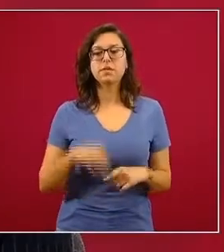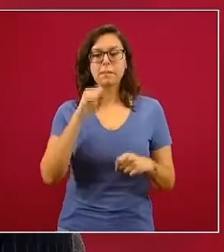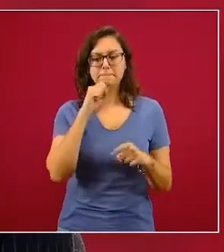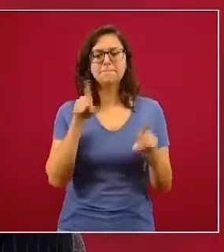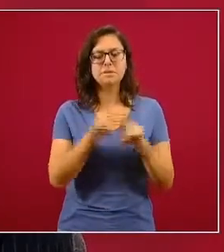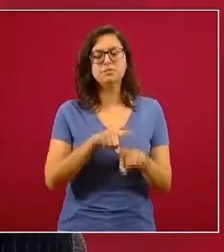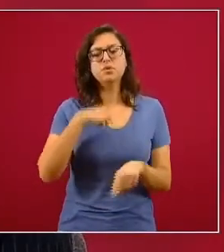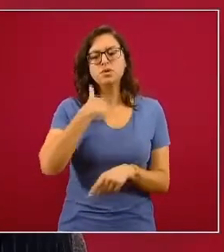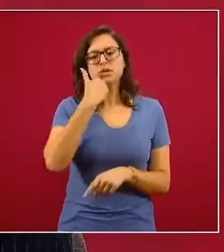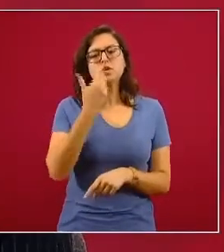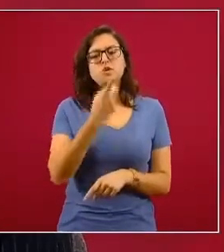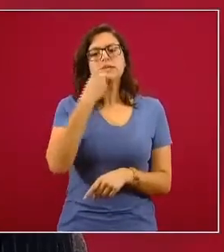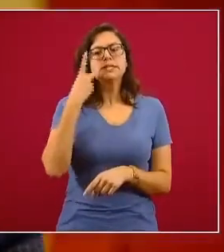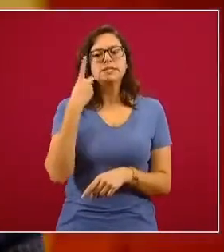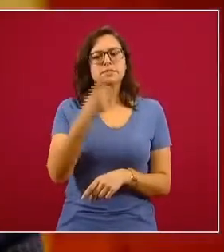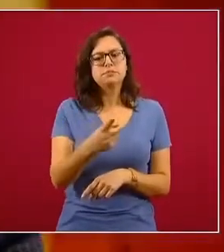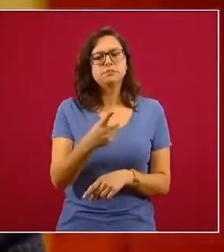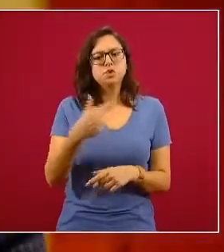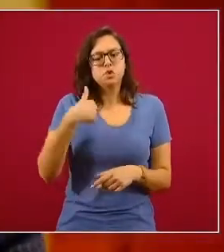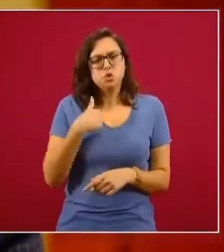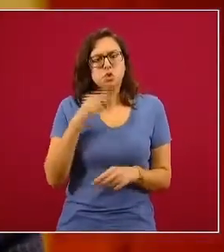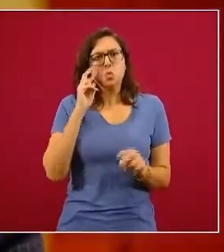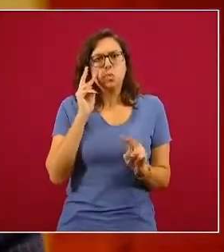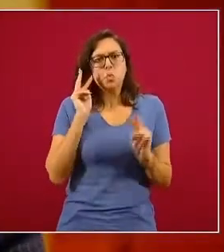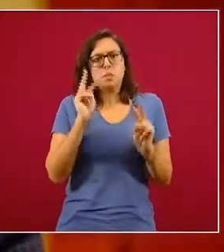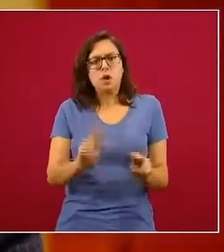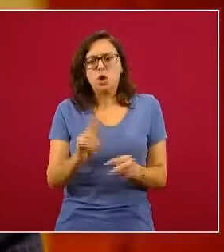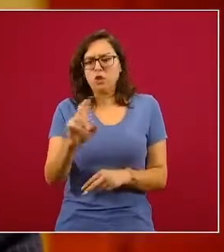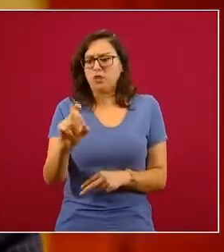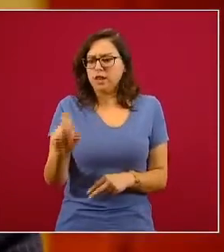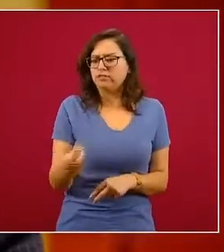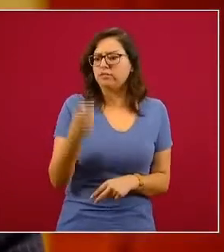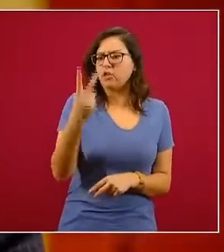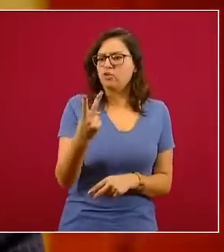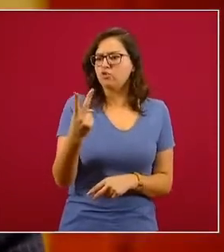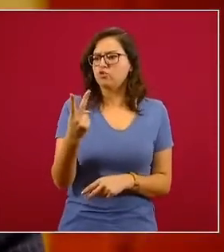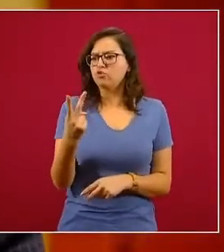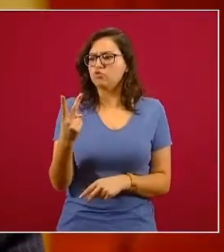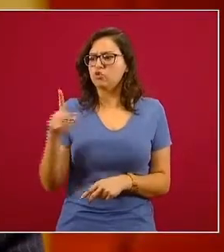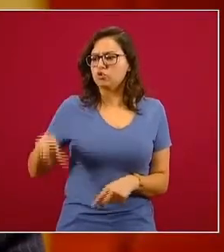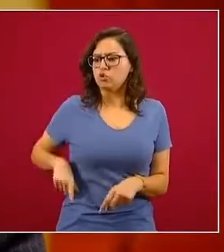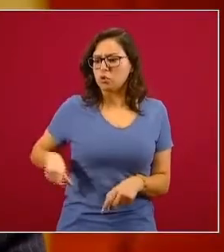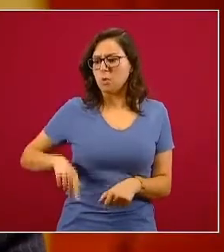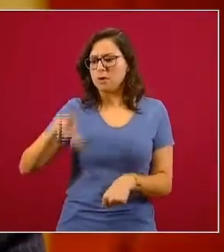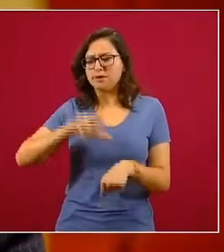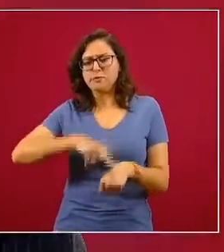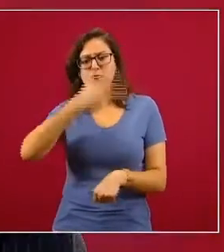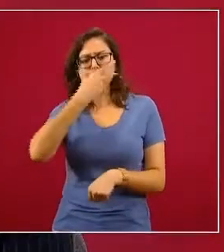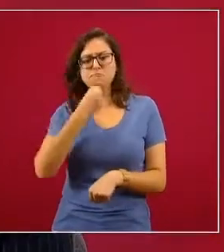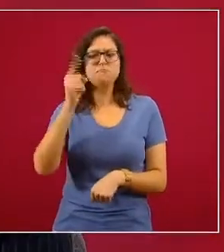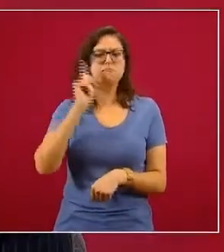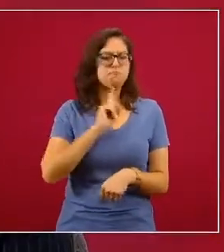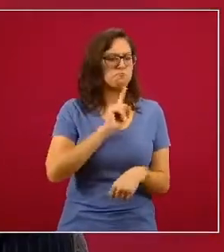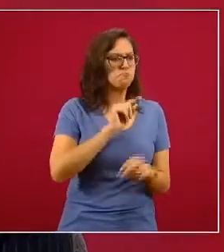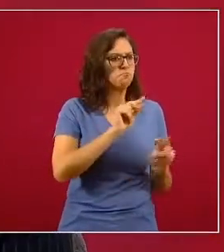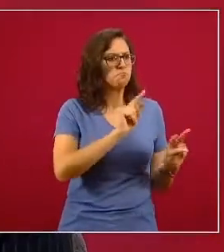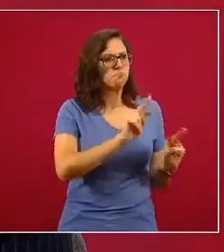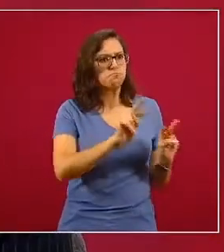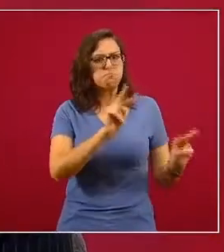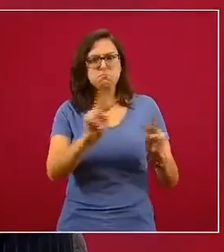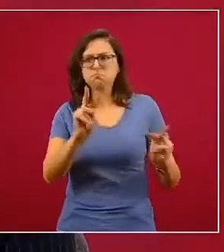entusiasmo que yo encuentro en los 32 mandatarios y mandatarias estatales siempre